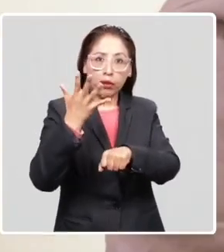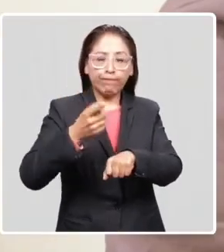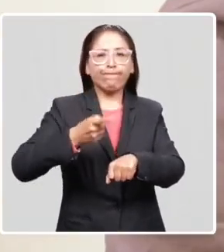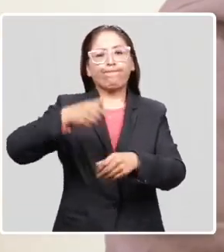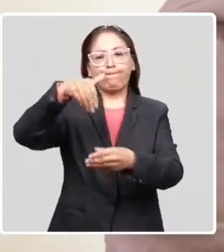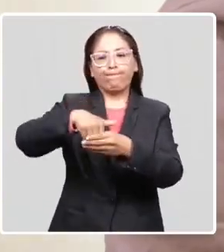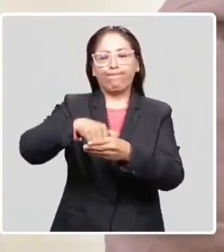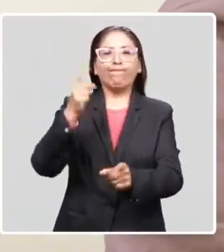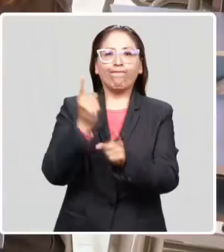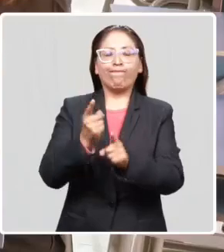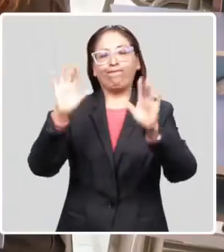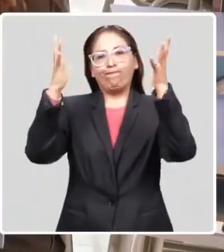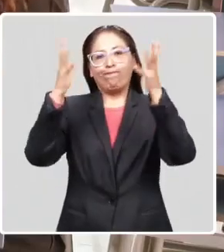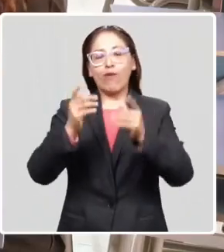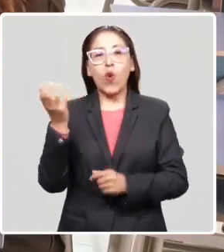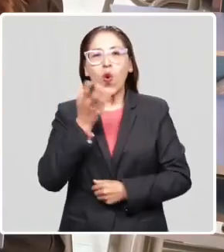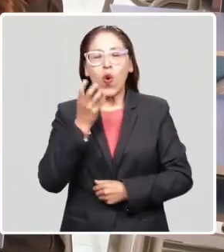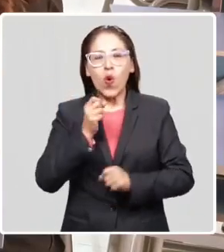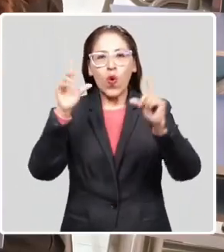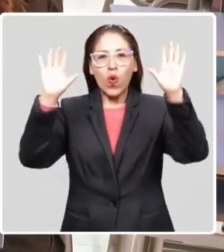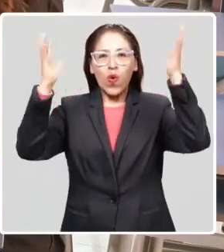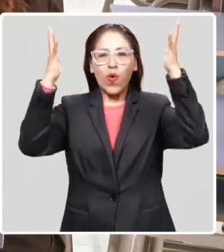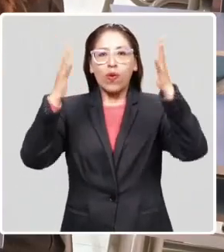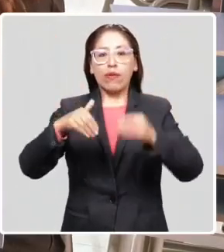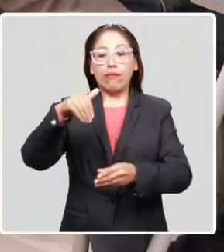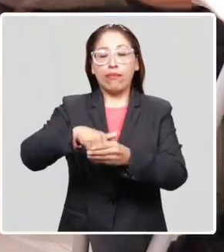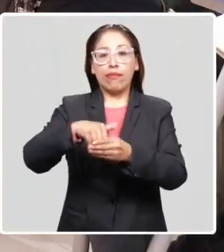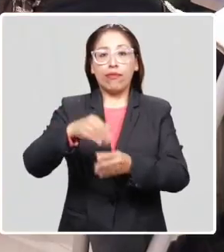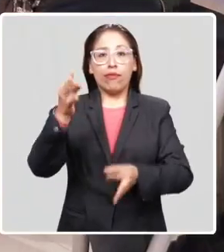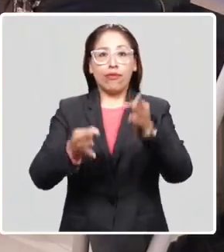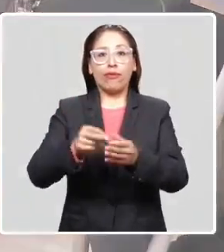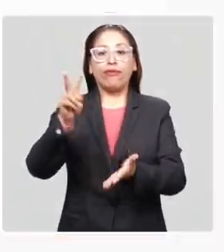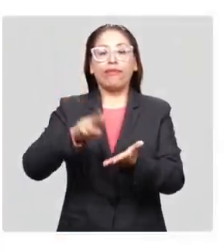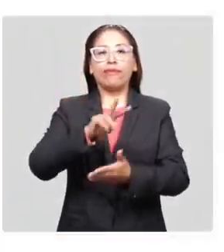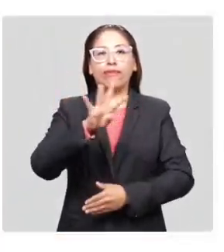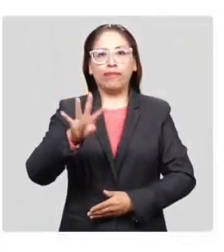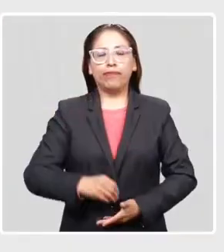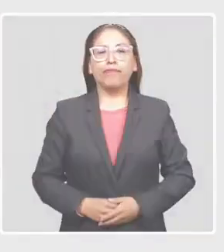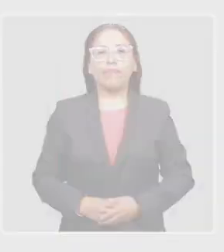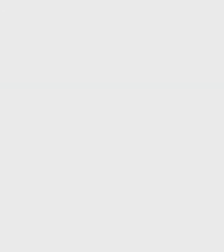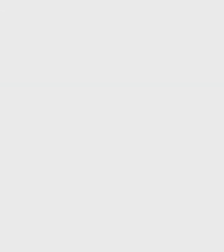votar cinco veces en las dos papeletas. ¡Correcto! ¡Wow! ¡Me sorprende! Elecciones Judiciales 2024.